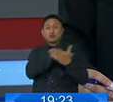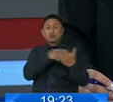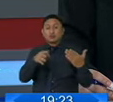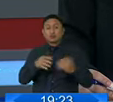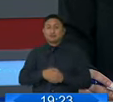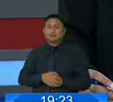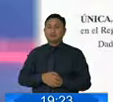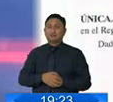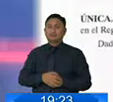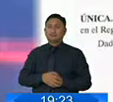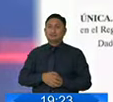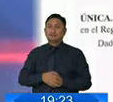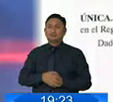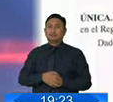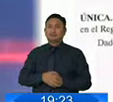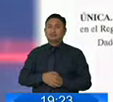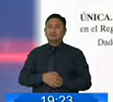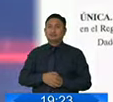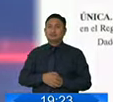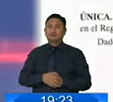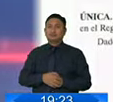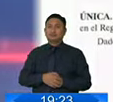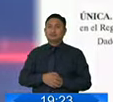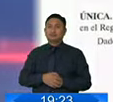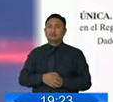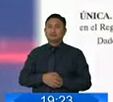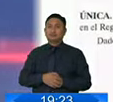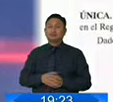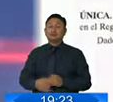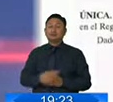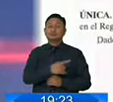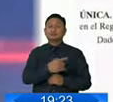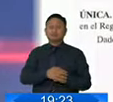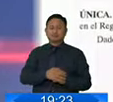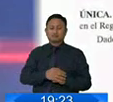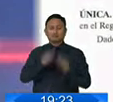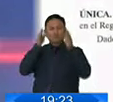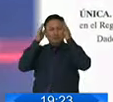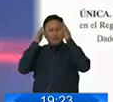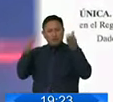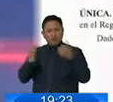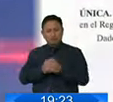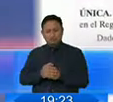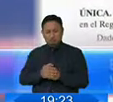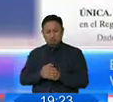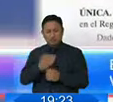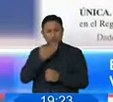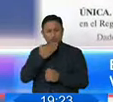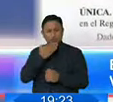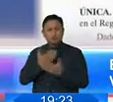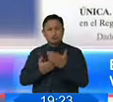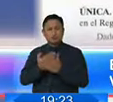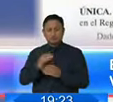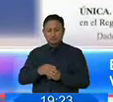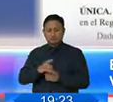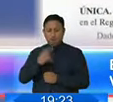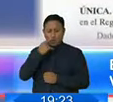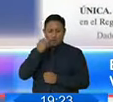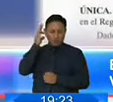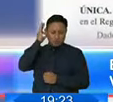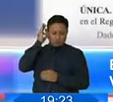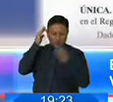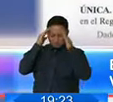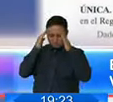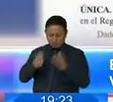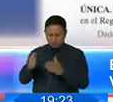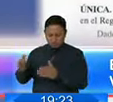curriculares. La transversalización de enfoque de género, nuevas masculinidades y mujeres en su diversidad